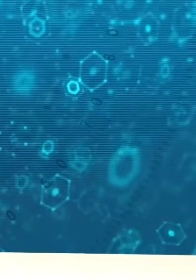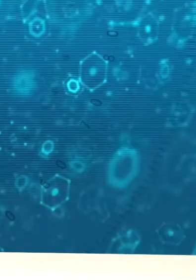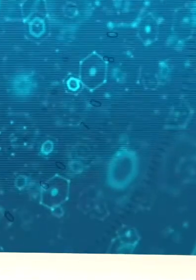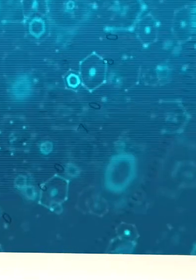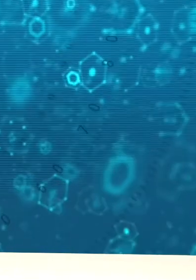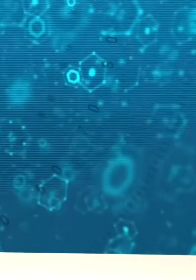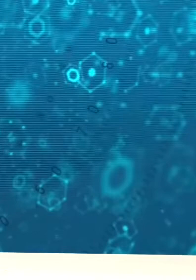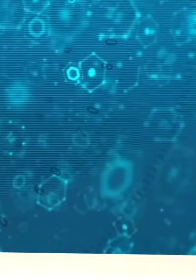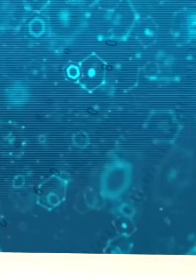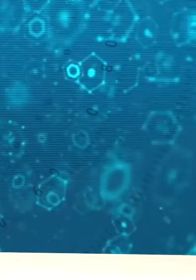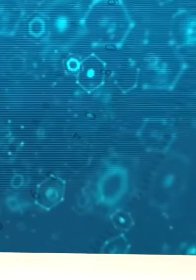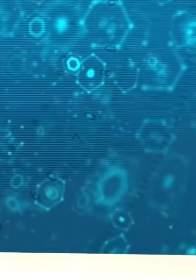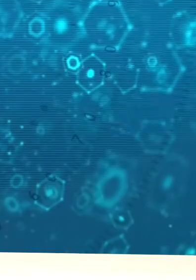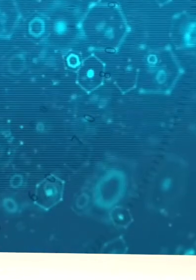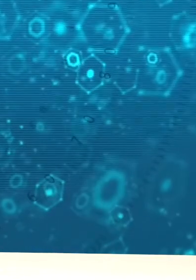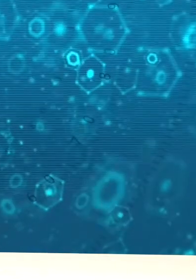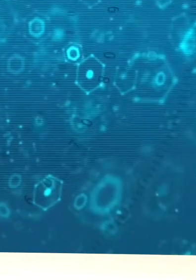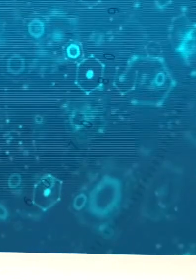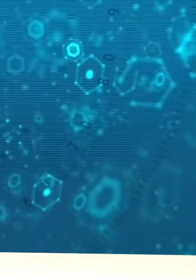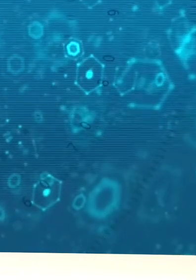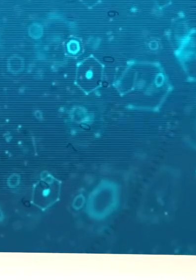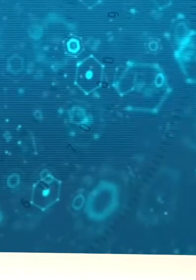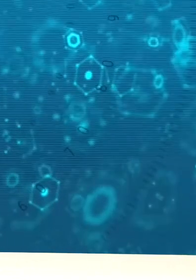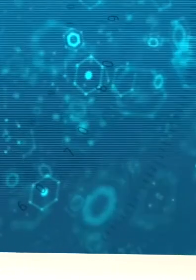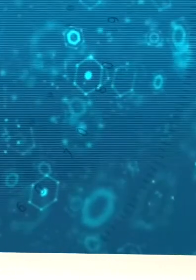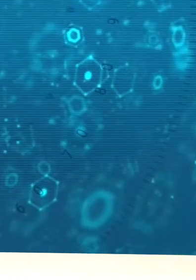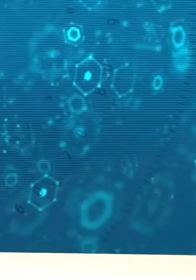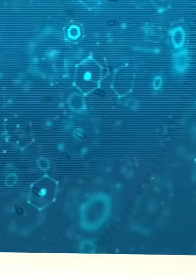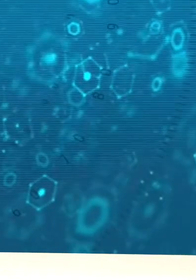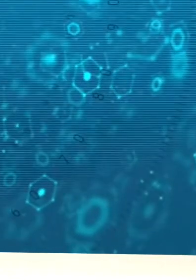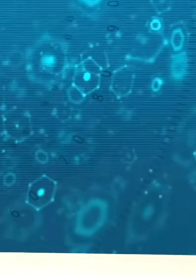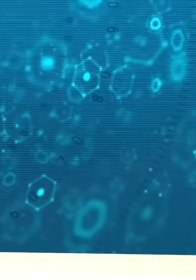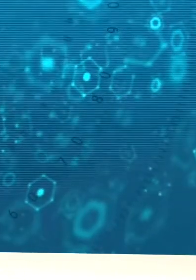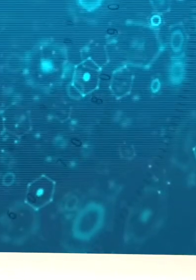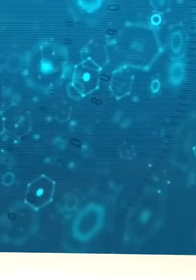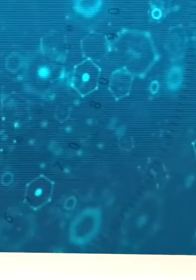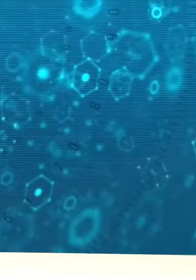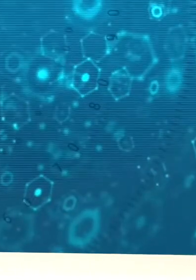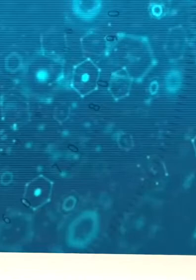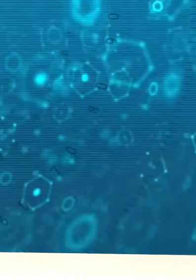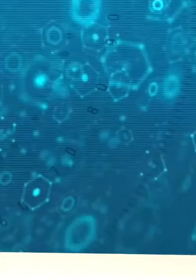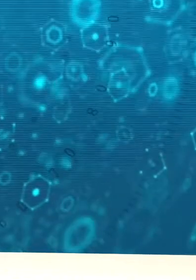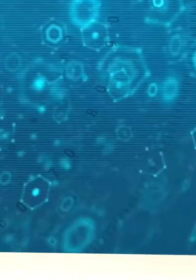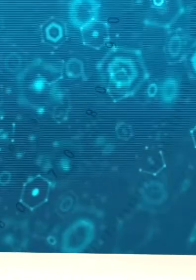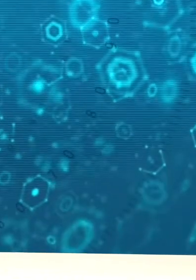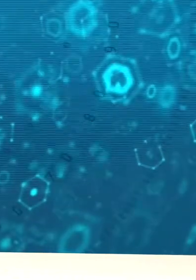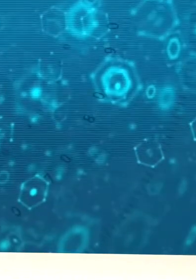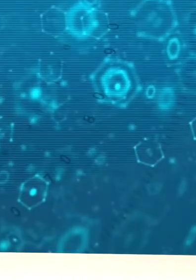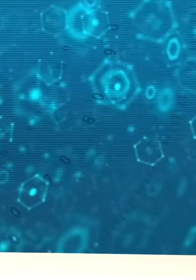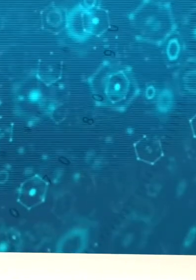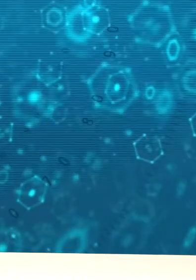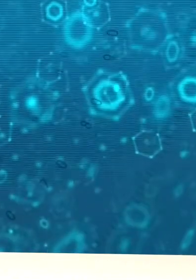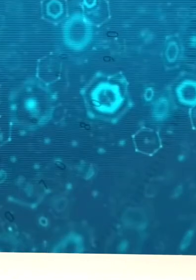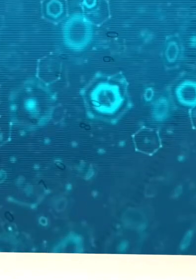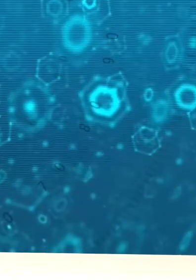Esto corresponde a la actividad oficial del presidente hoy y también lo que representa esta semana en términos de agricultura, ganadería